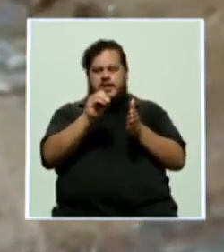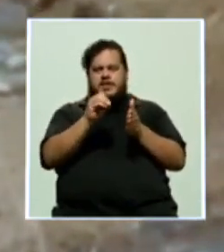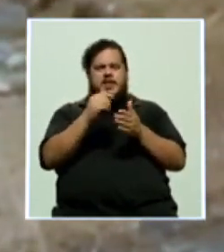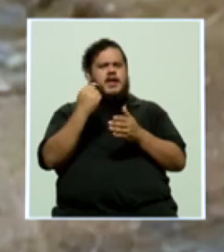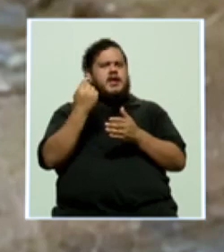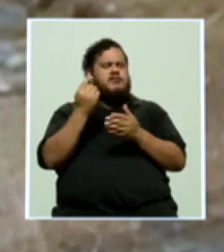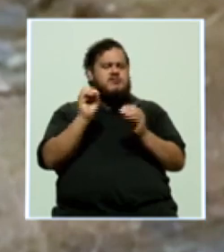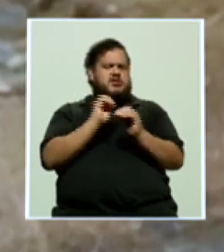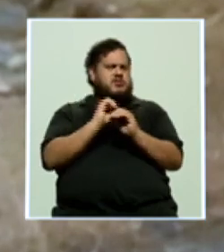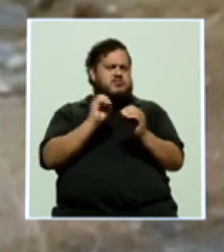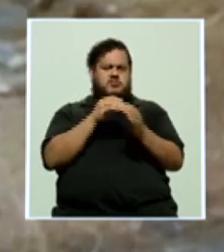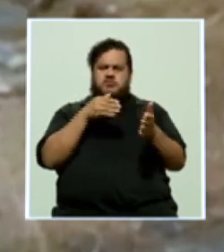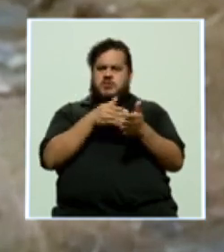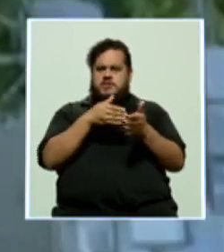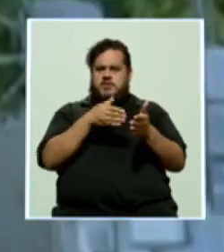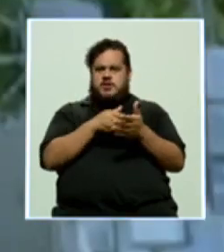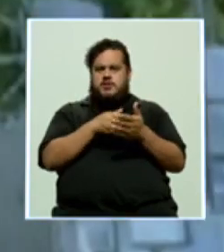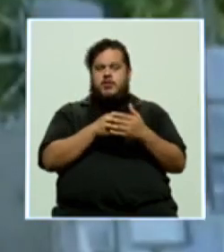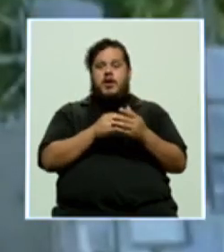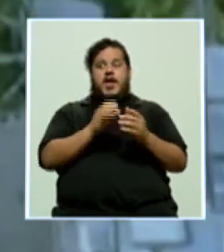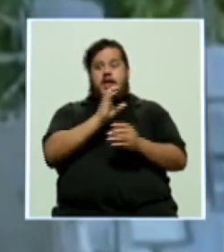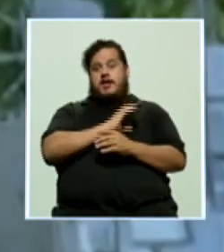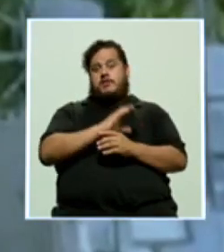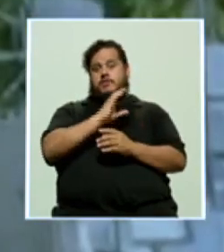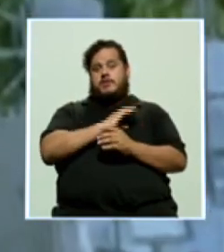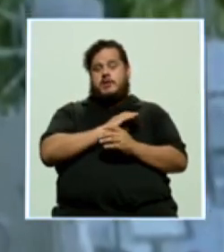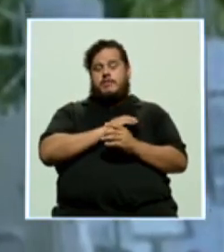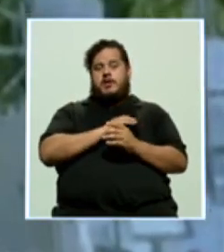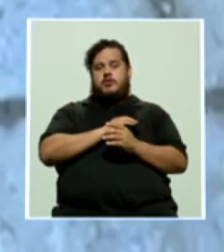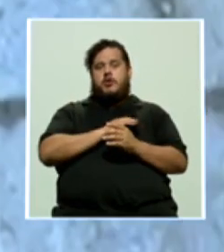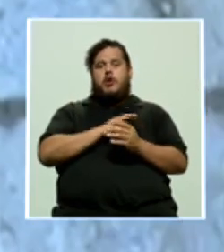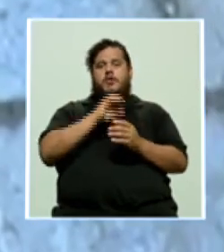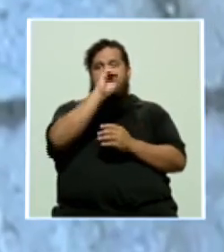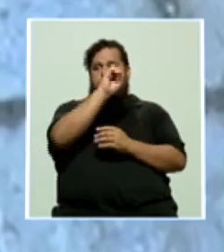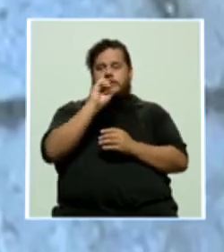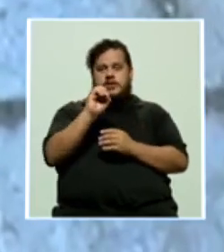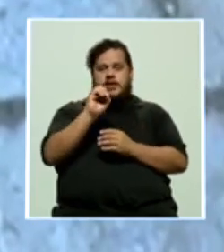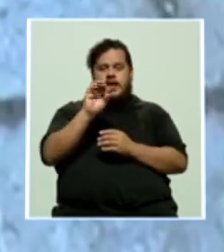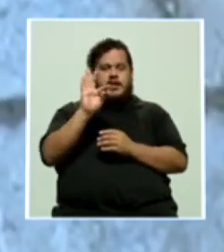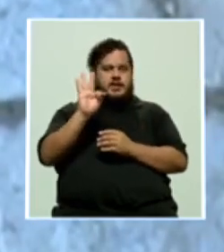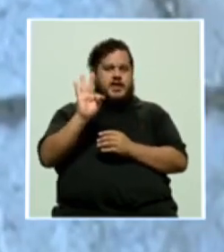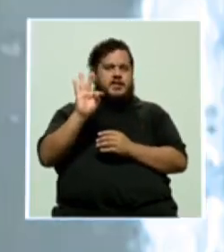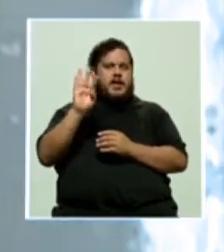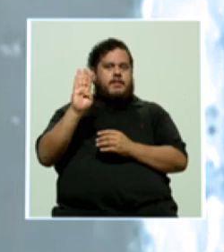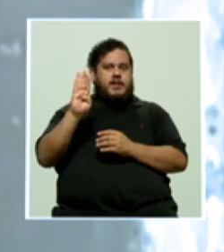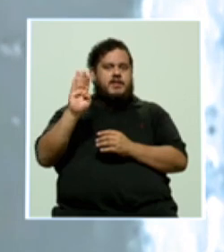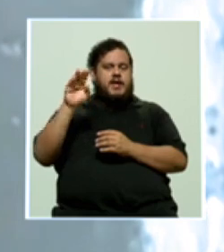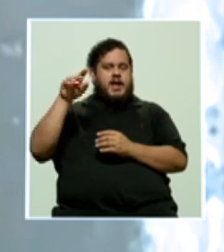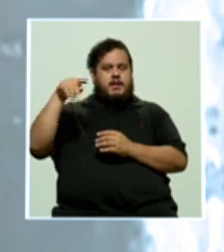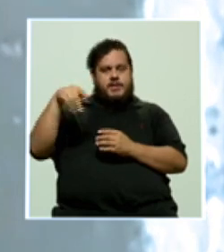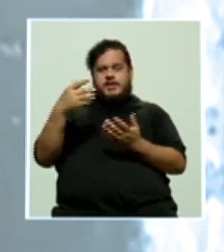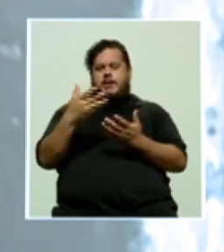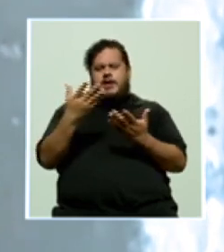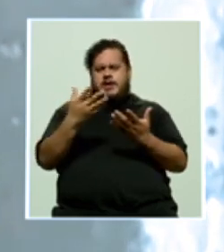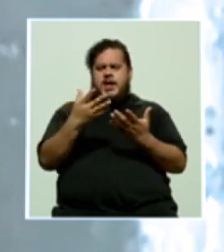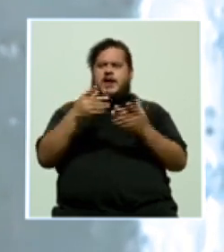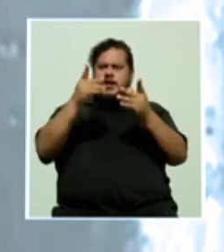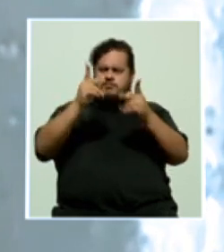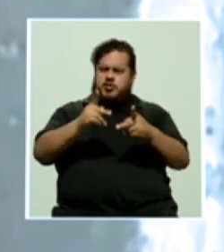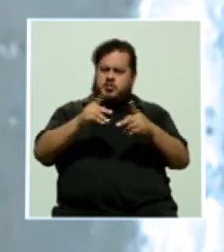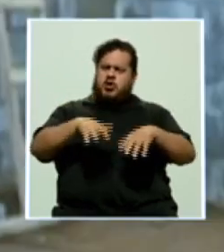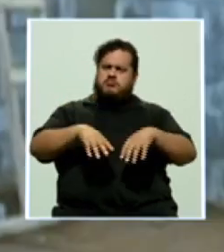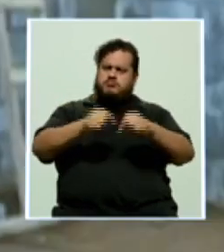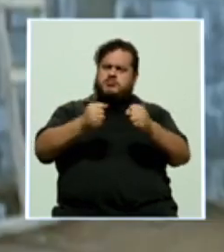sin mayor afectación. El comportamiento de la tasa básica pasiva ha contribuido para que las personas tomen la decisión de realizar